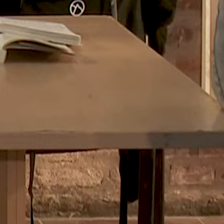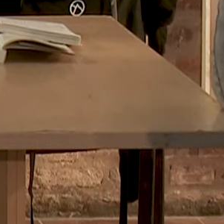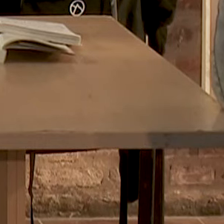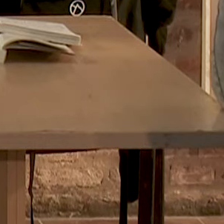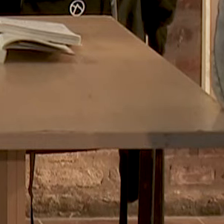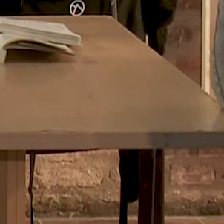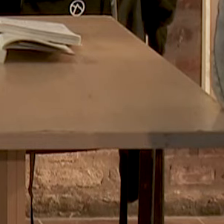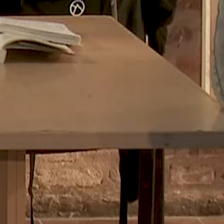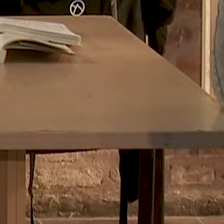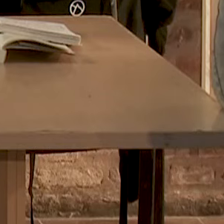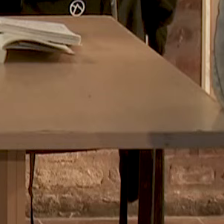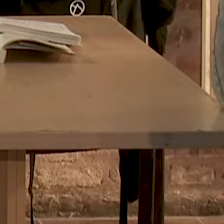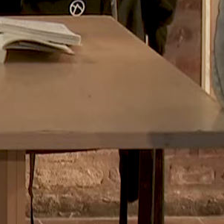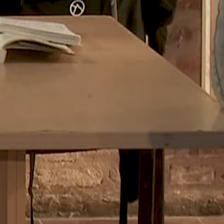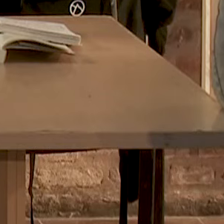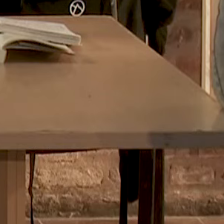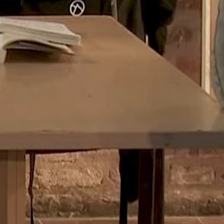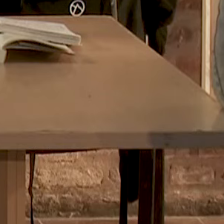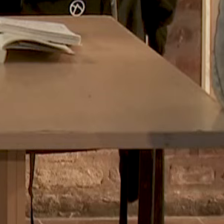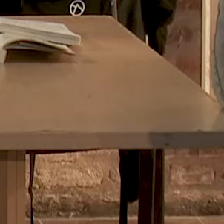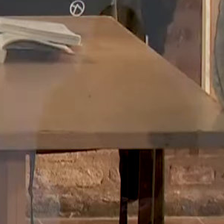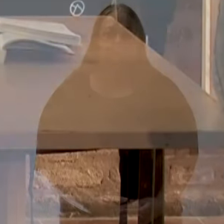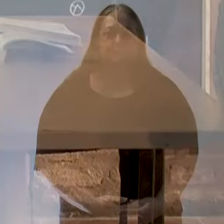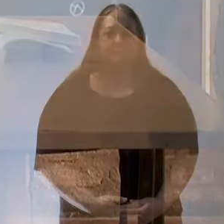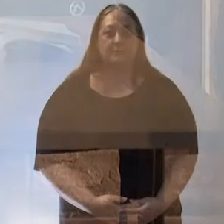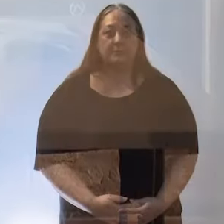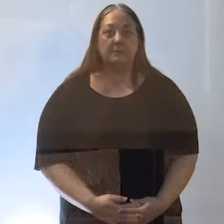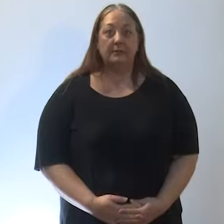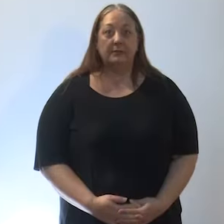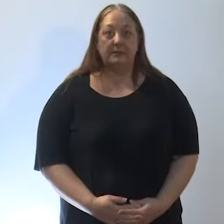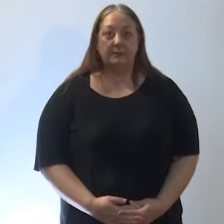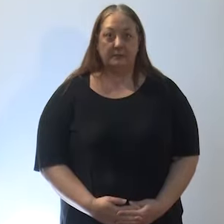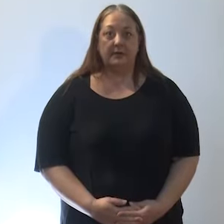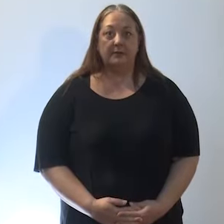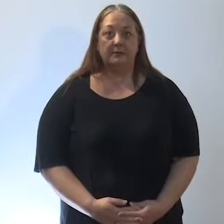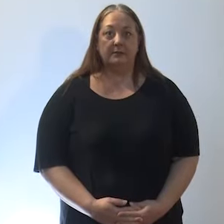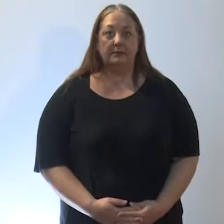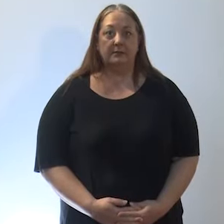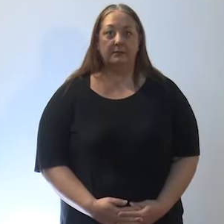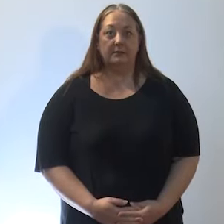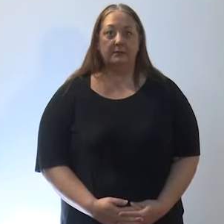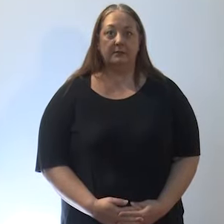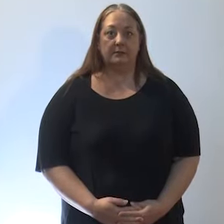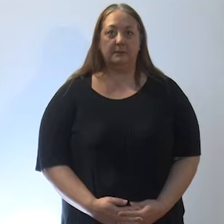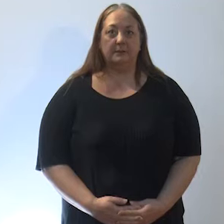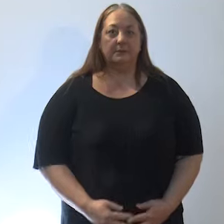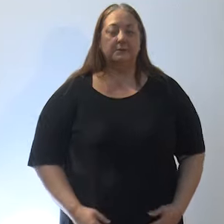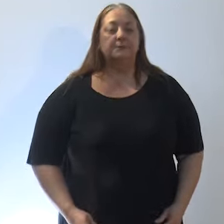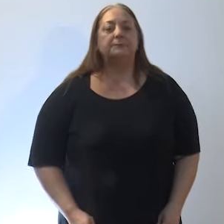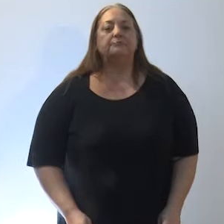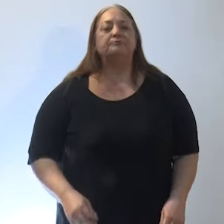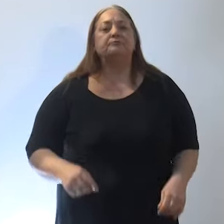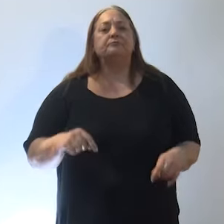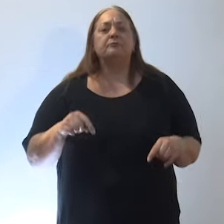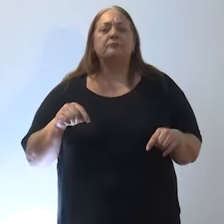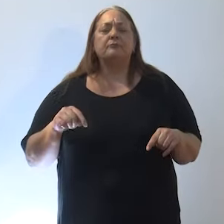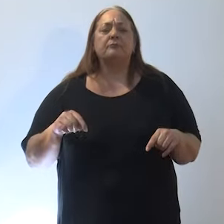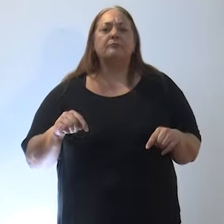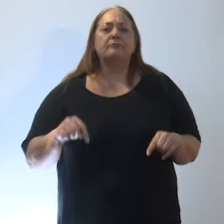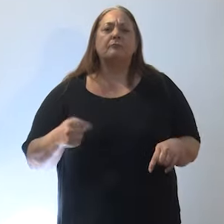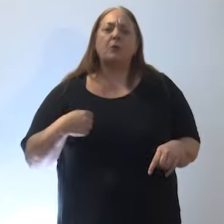social hacia el socialismo y y yo veo que hoy lo que roosa es